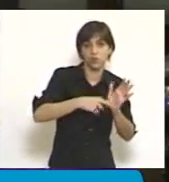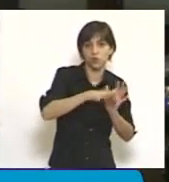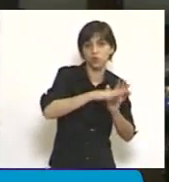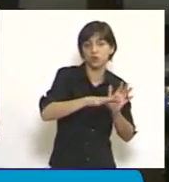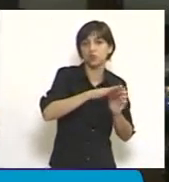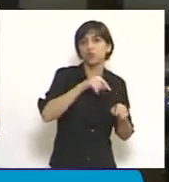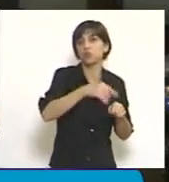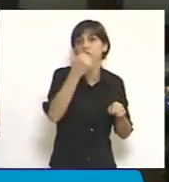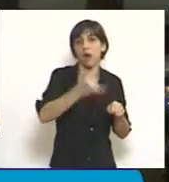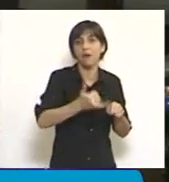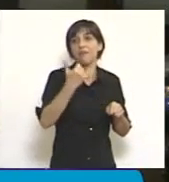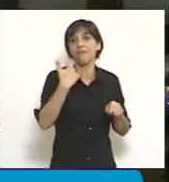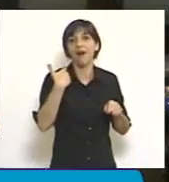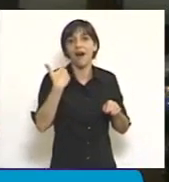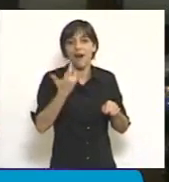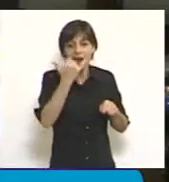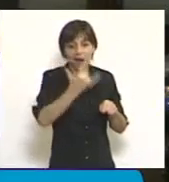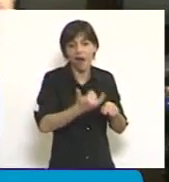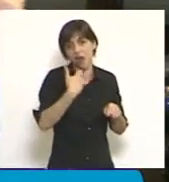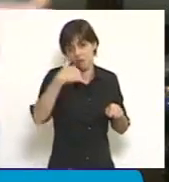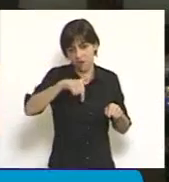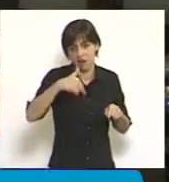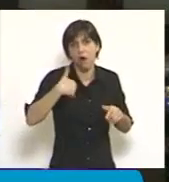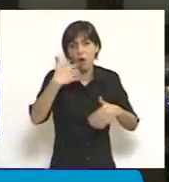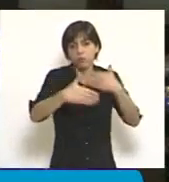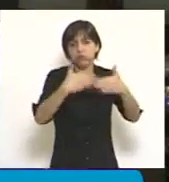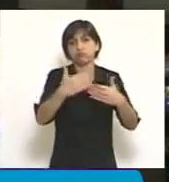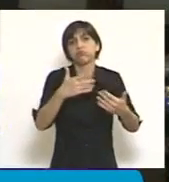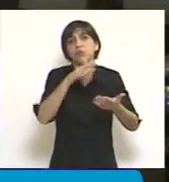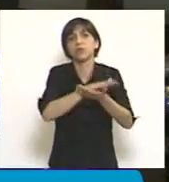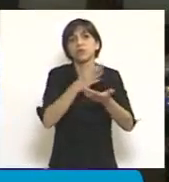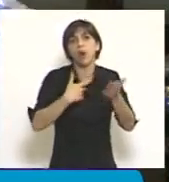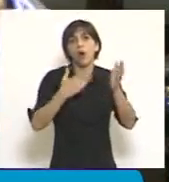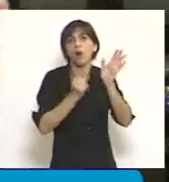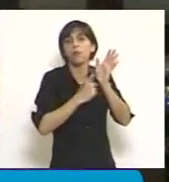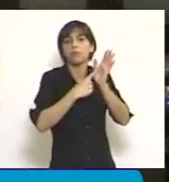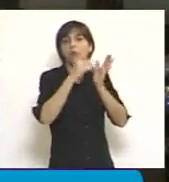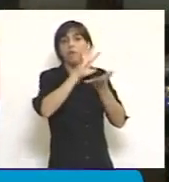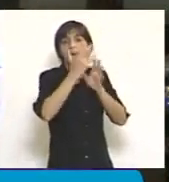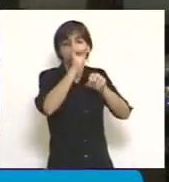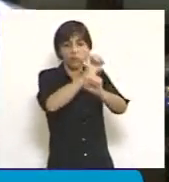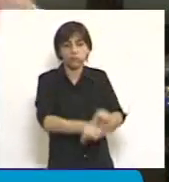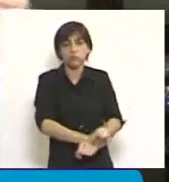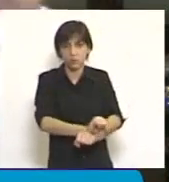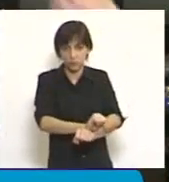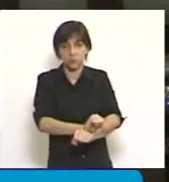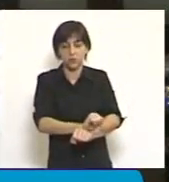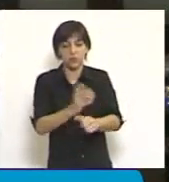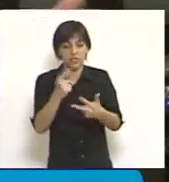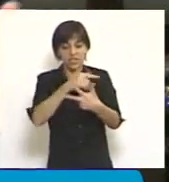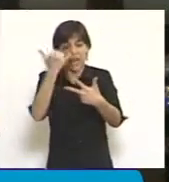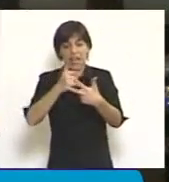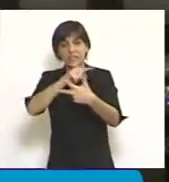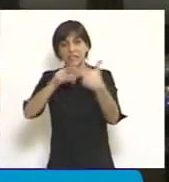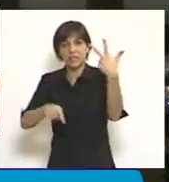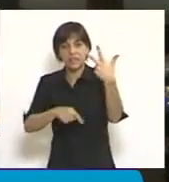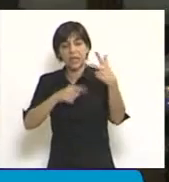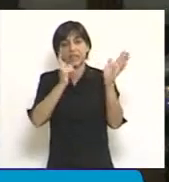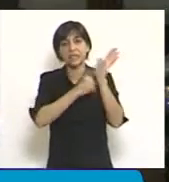circunstancia de que en un lapso muy breve los procesos que actualmente tramitan ante la Justicia